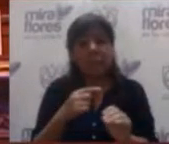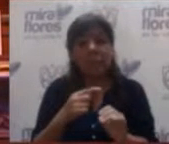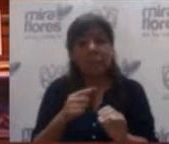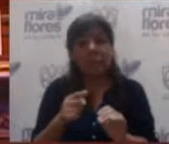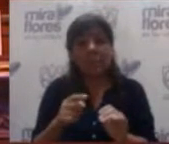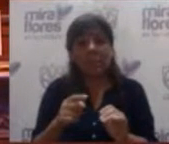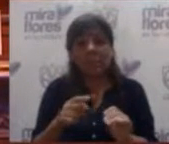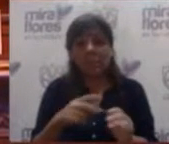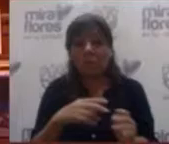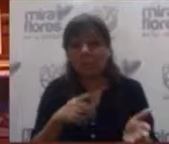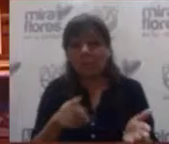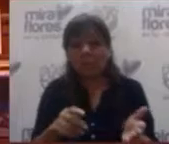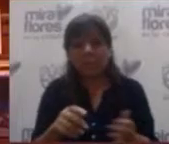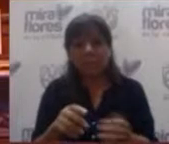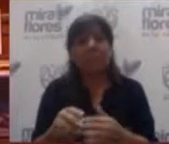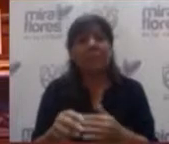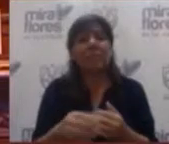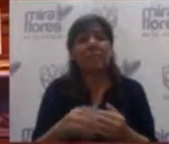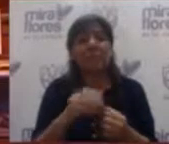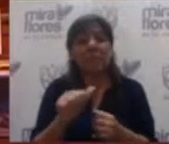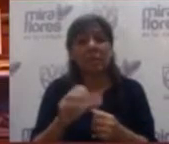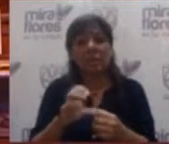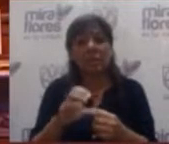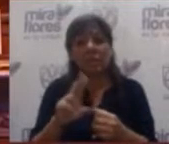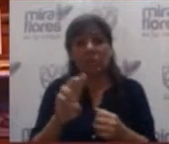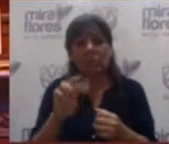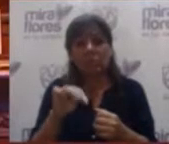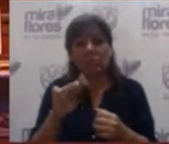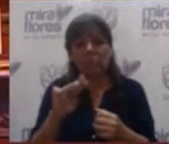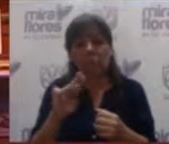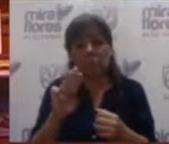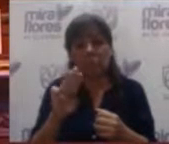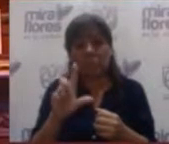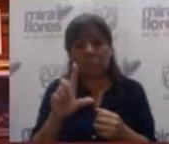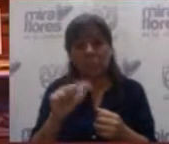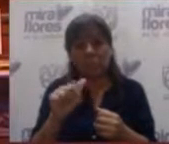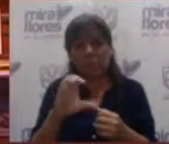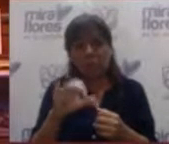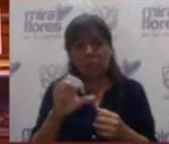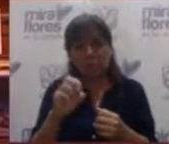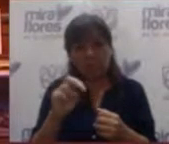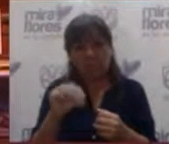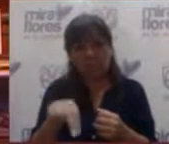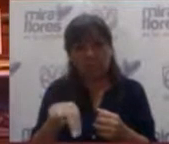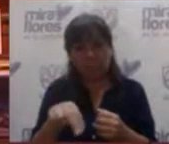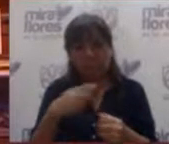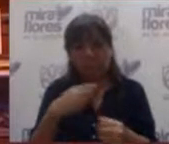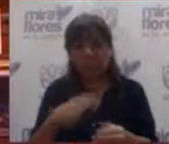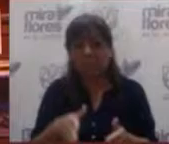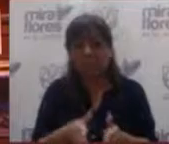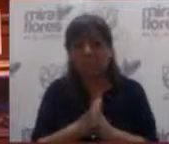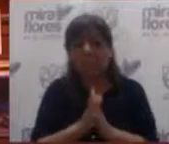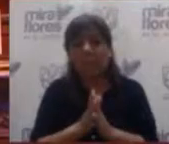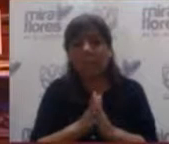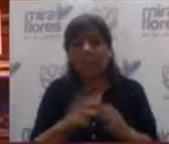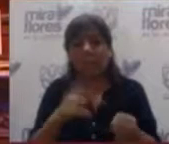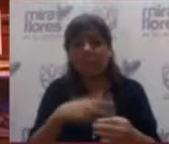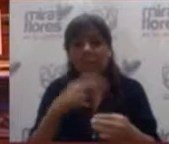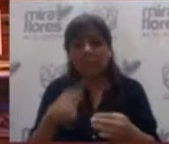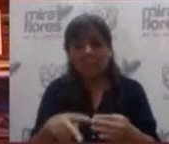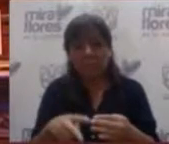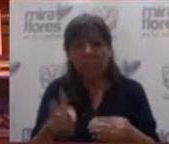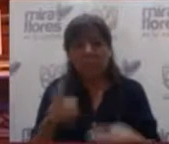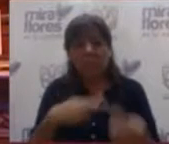asuntos de acumulación. Pediría entonces esta sustracción del proyecto para que se pueda revisar de mejor